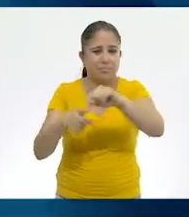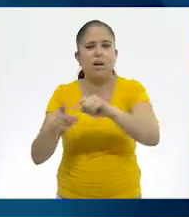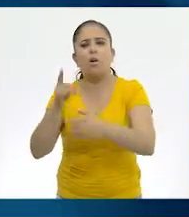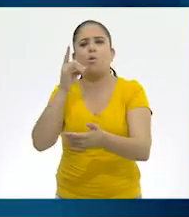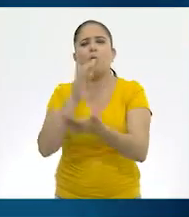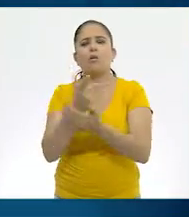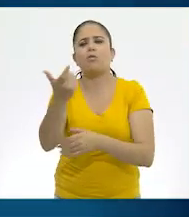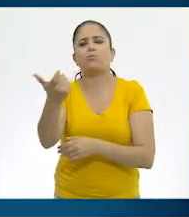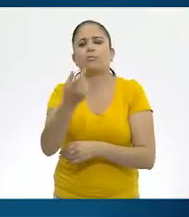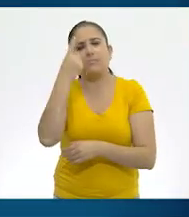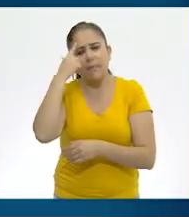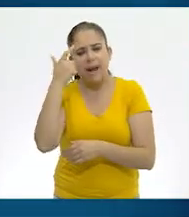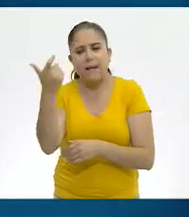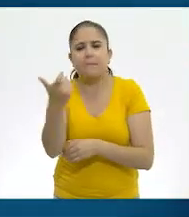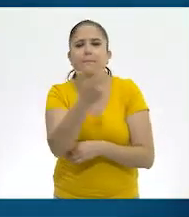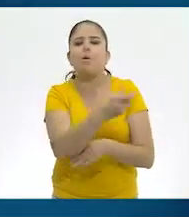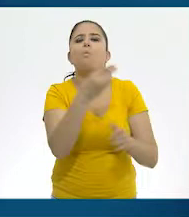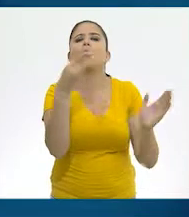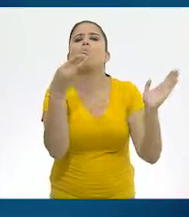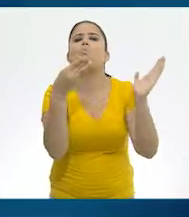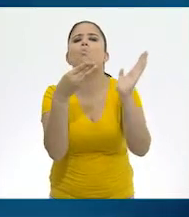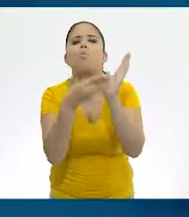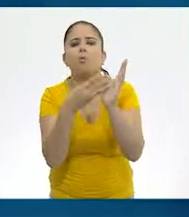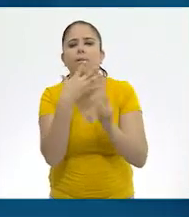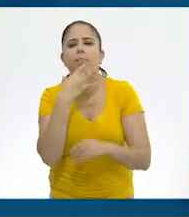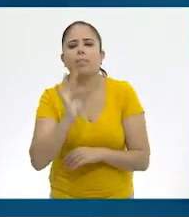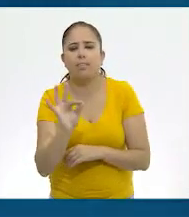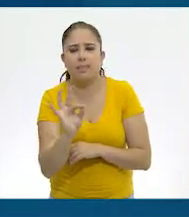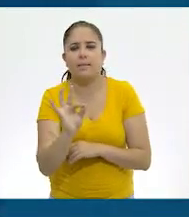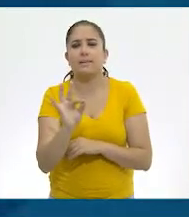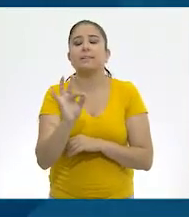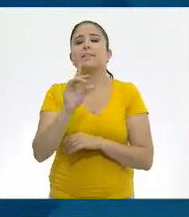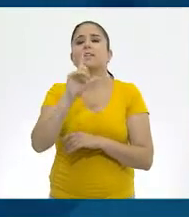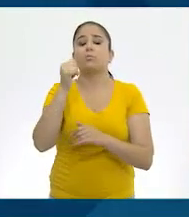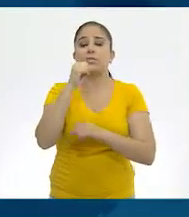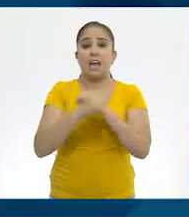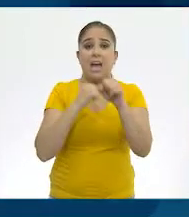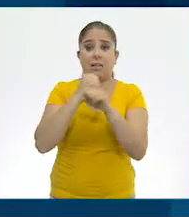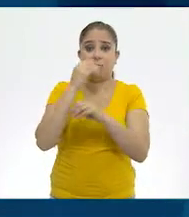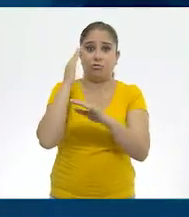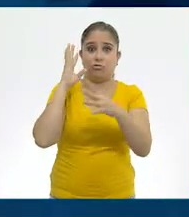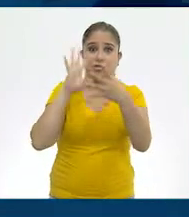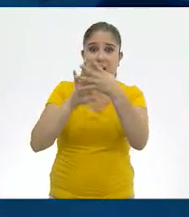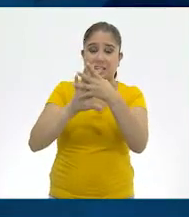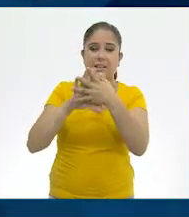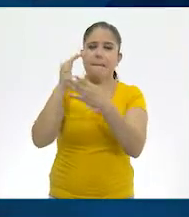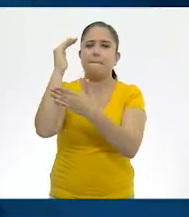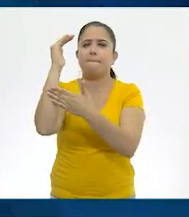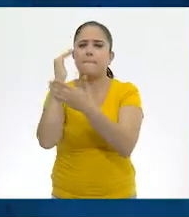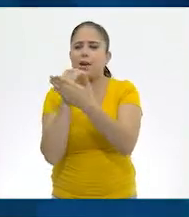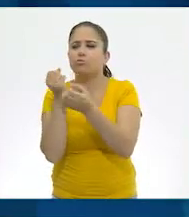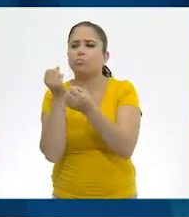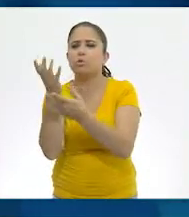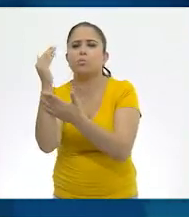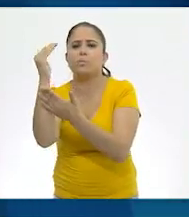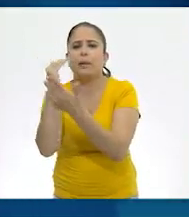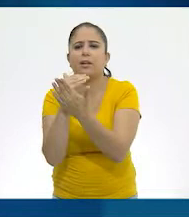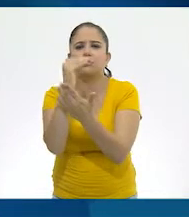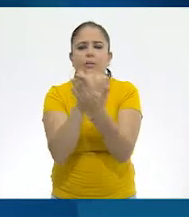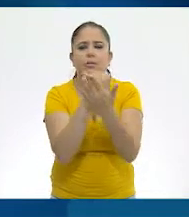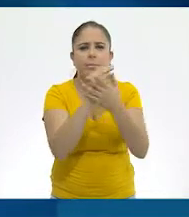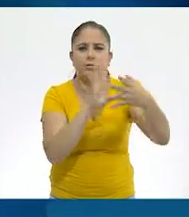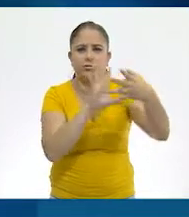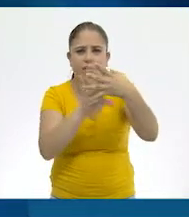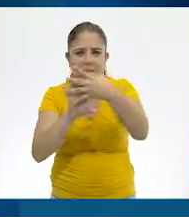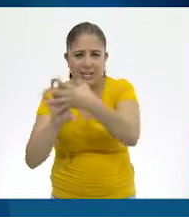les cobraban multas. Después, disminuyeron las penas de cárcel de algunos de los condenados, les dieron menos años, y además